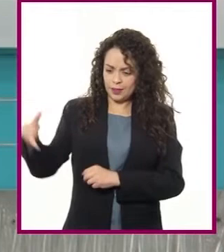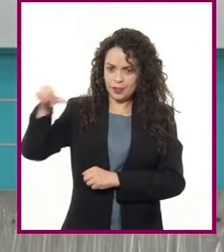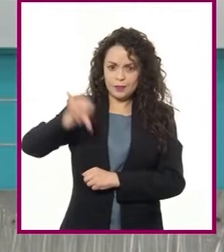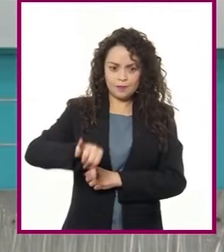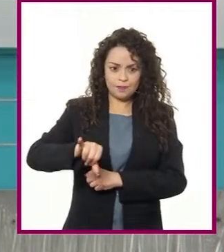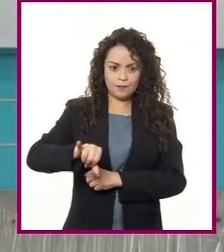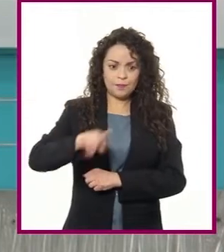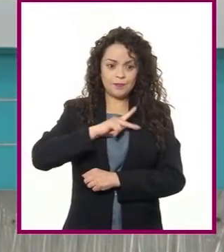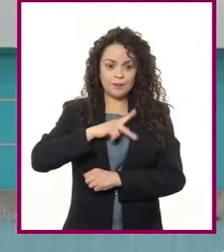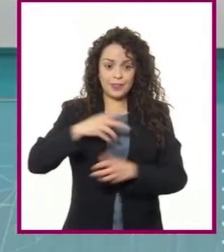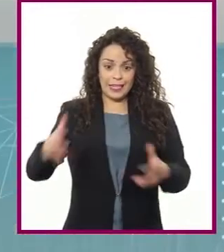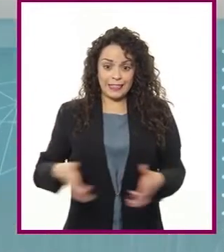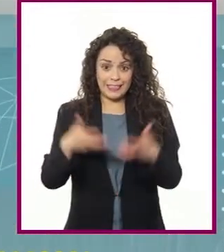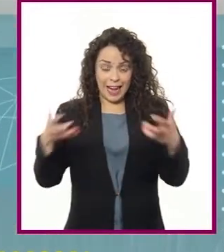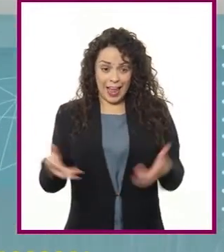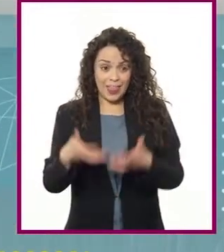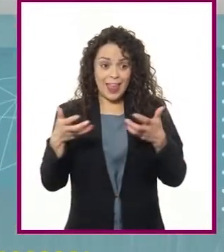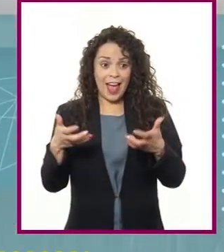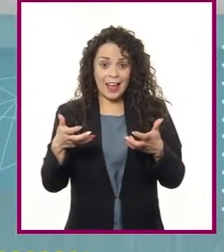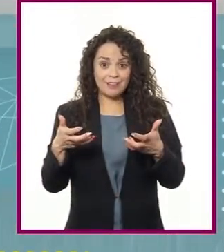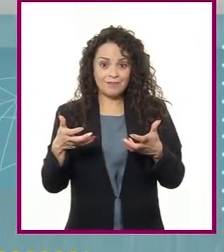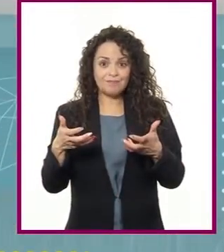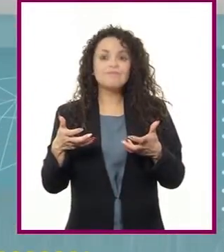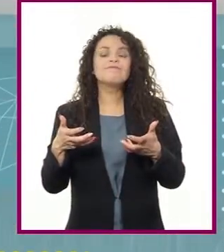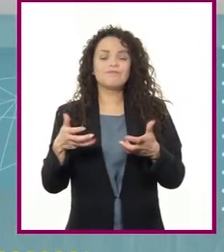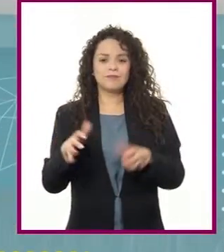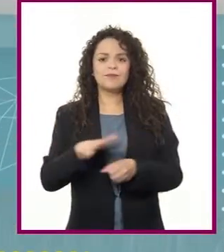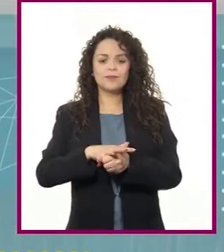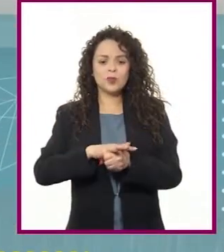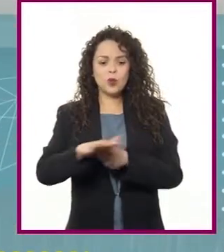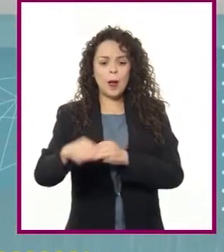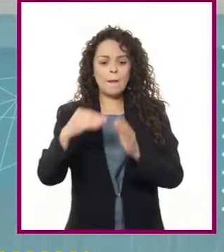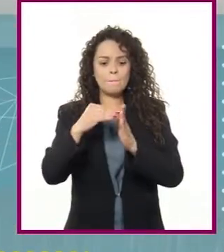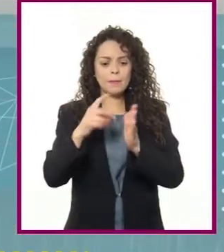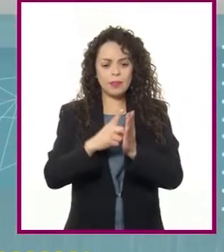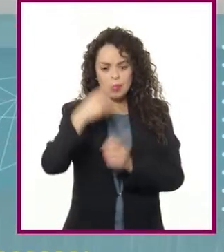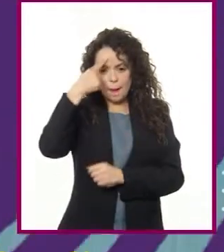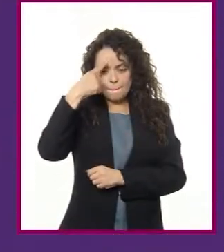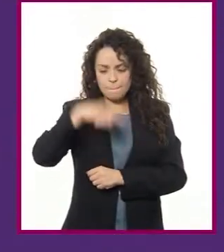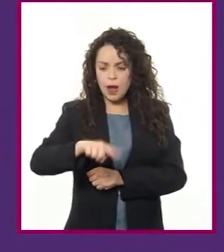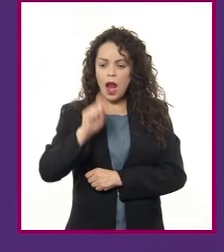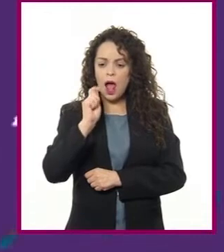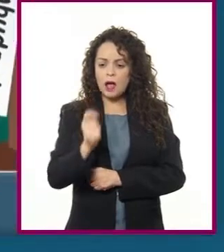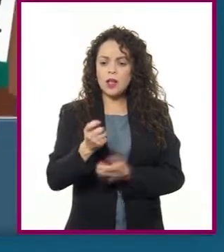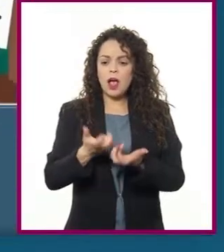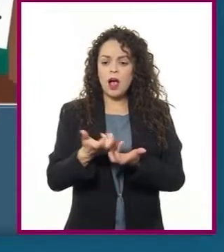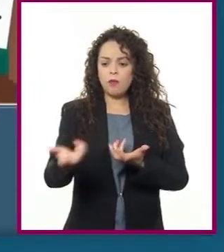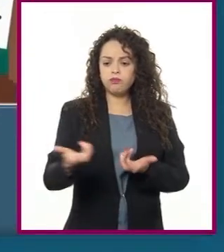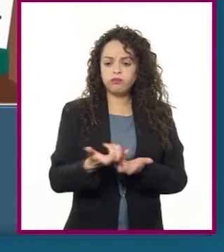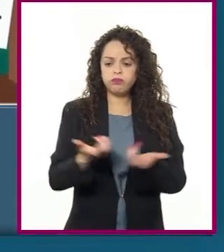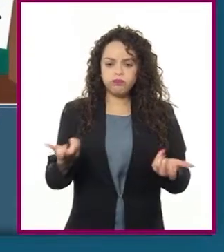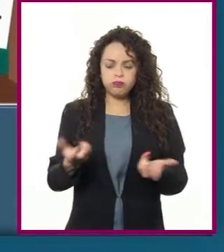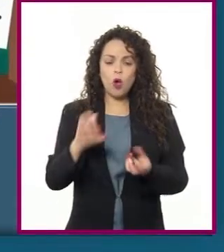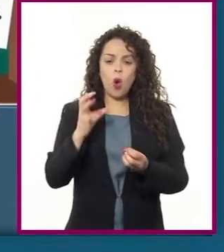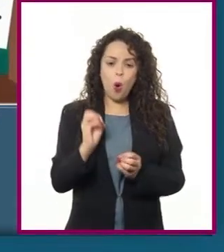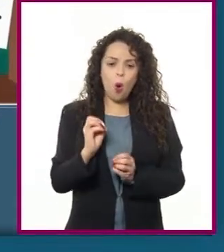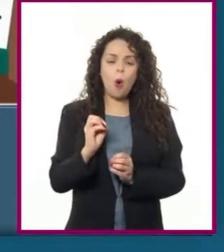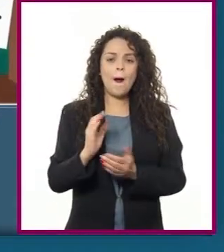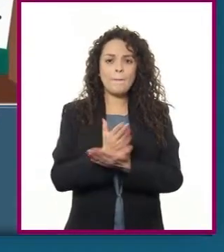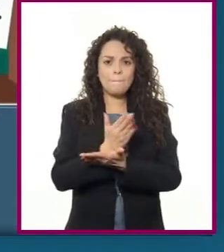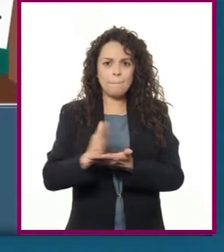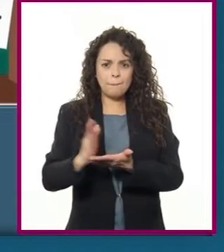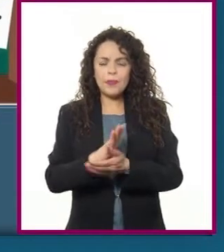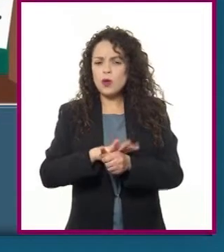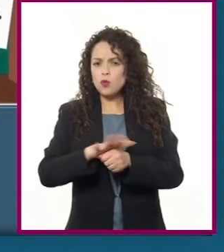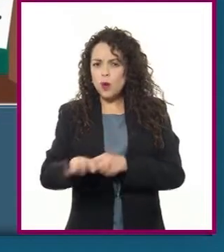a mi ensalada? ¿Qué método de separación se va a utilizar? Ustedes en casa ayuden al